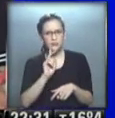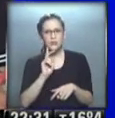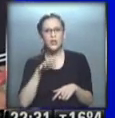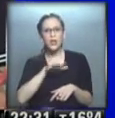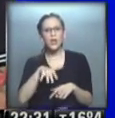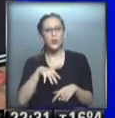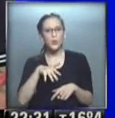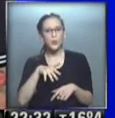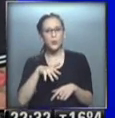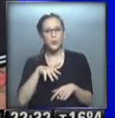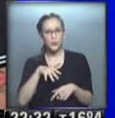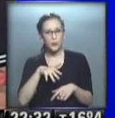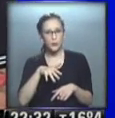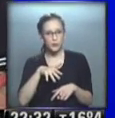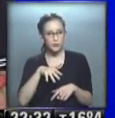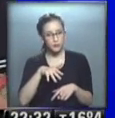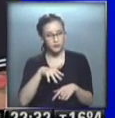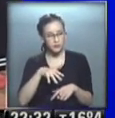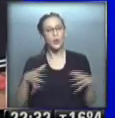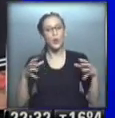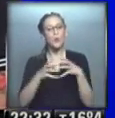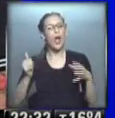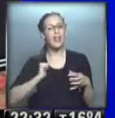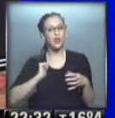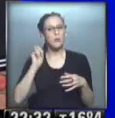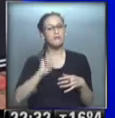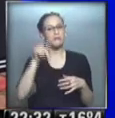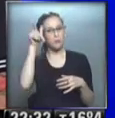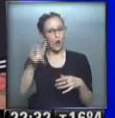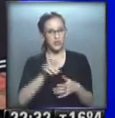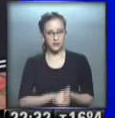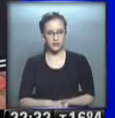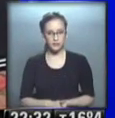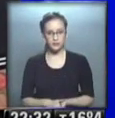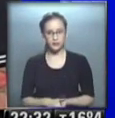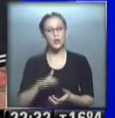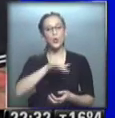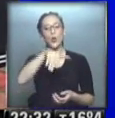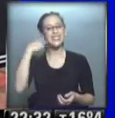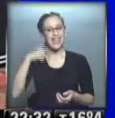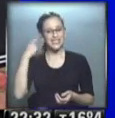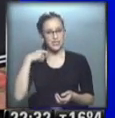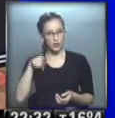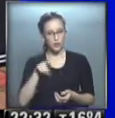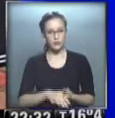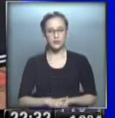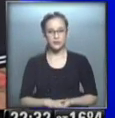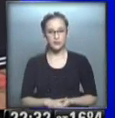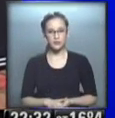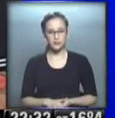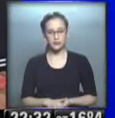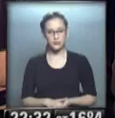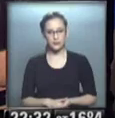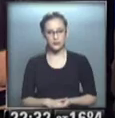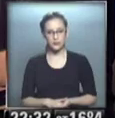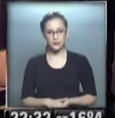ilegal hecha por los agentes de la Liga Católica, un grupo parapolicial de la zona de San Isidro, y